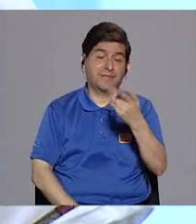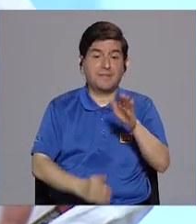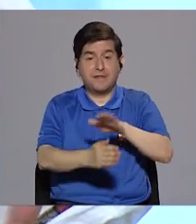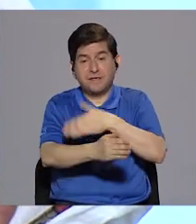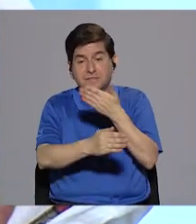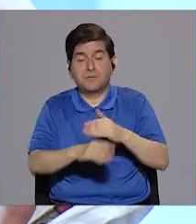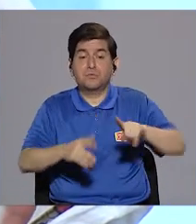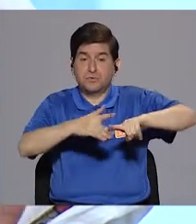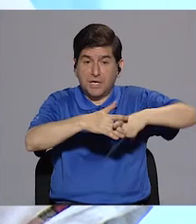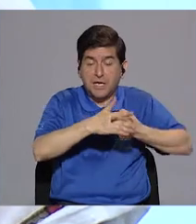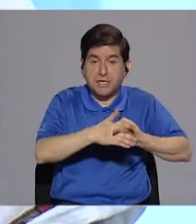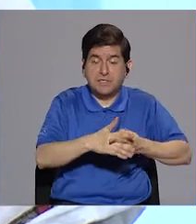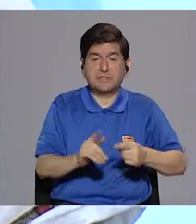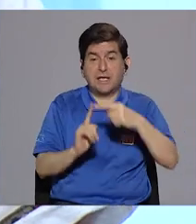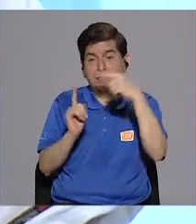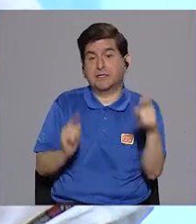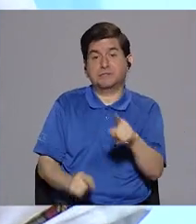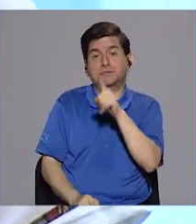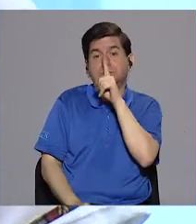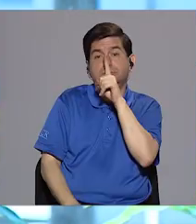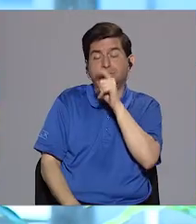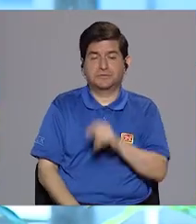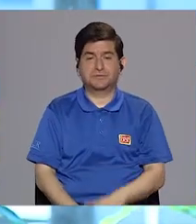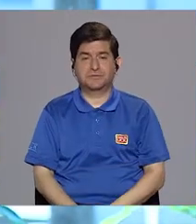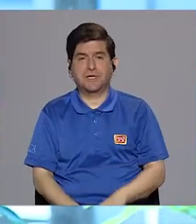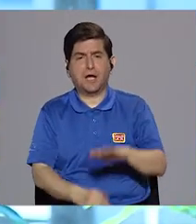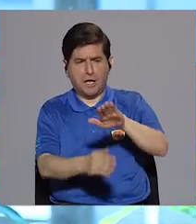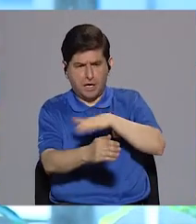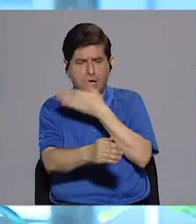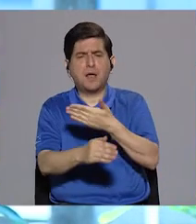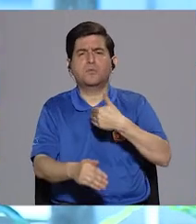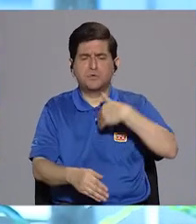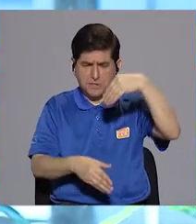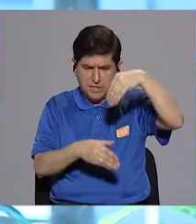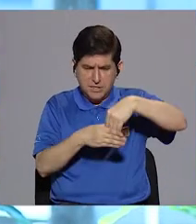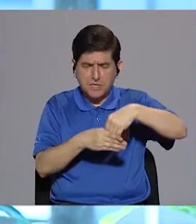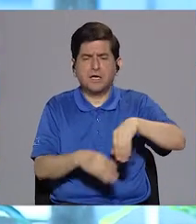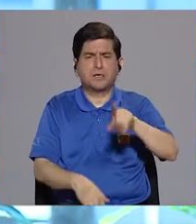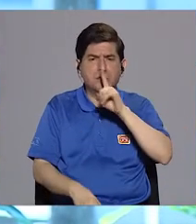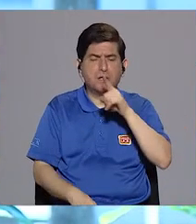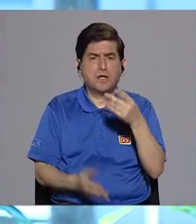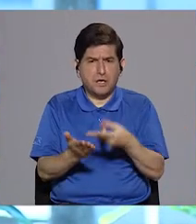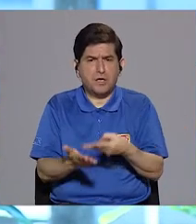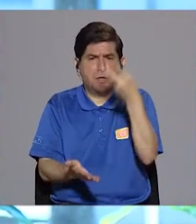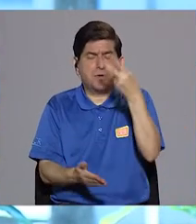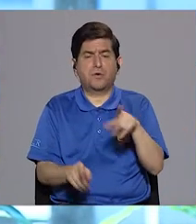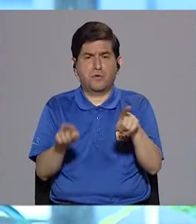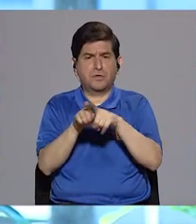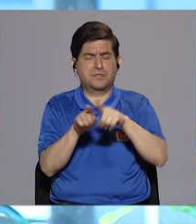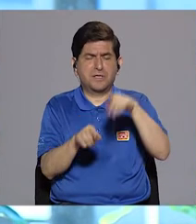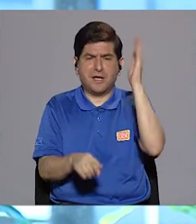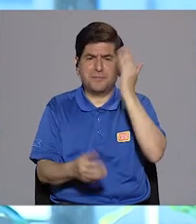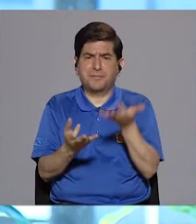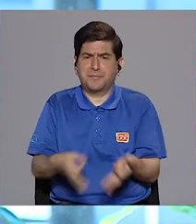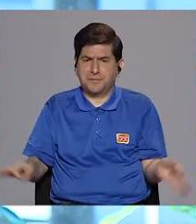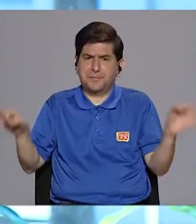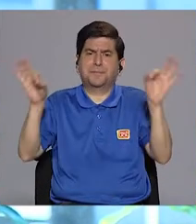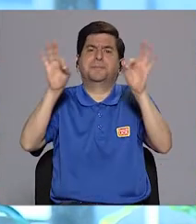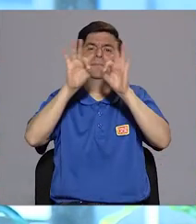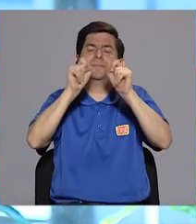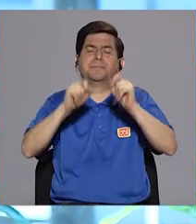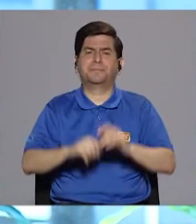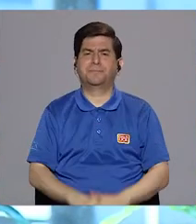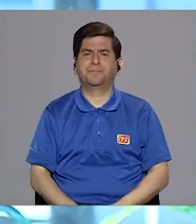Dicen que la música nace del silencio. La música tiene silencios y son muy valiosos. Sí. En los discursos también es